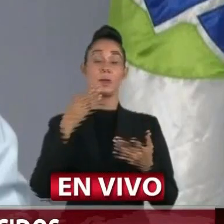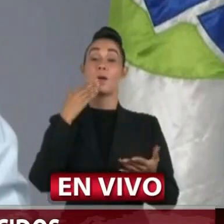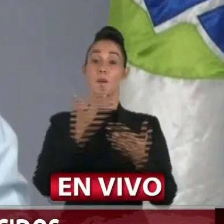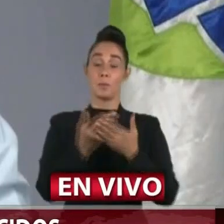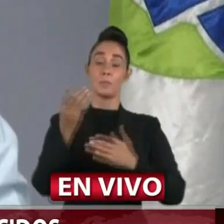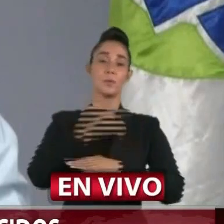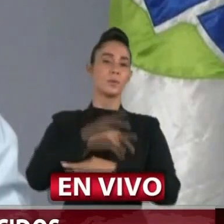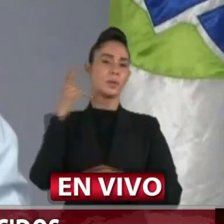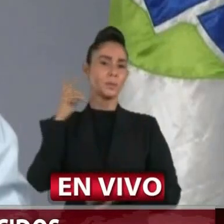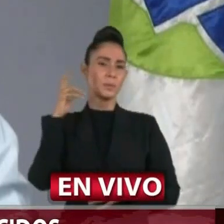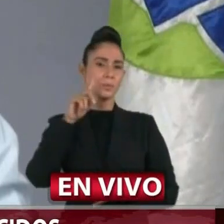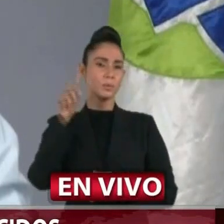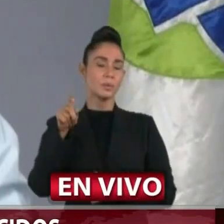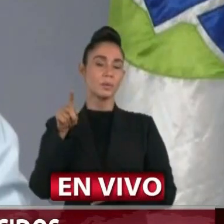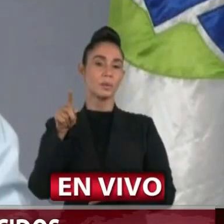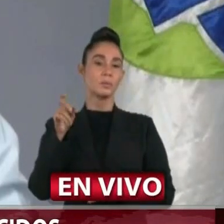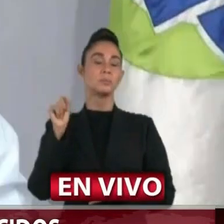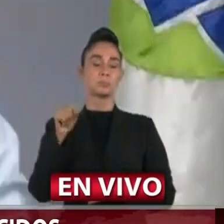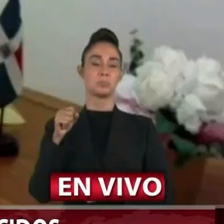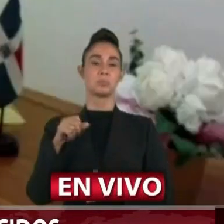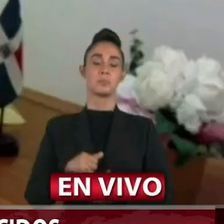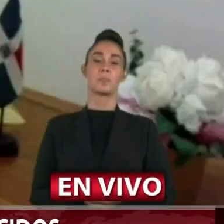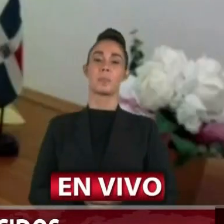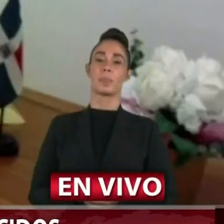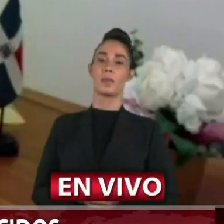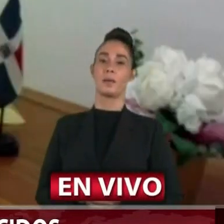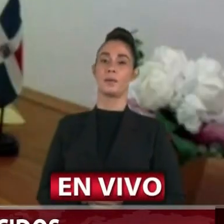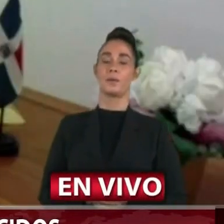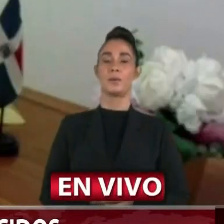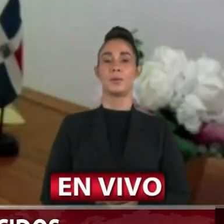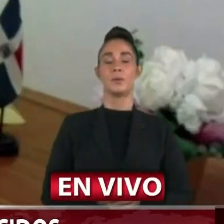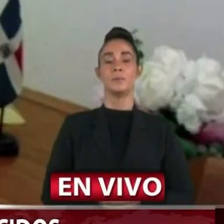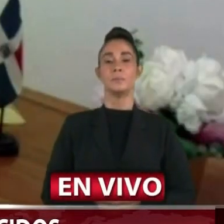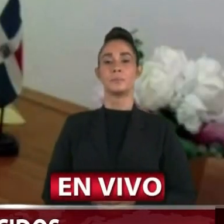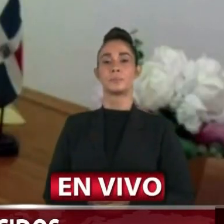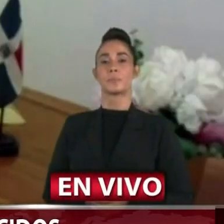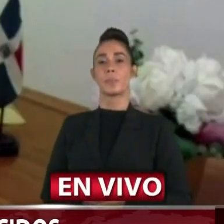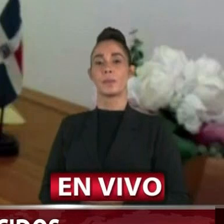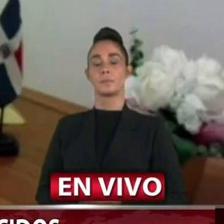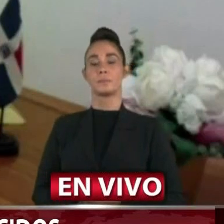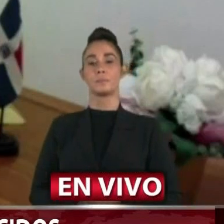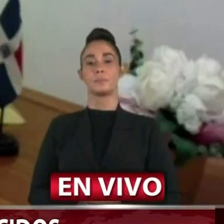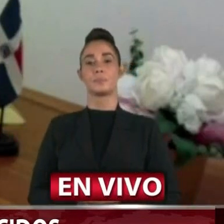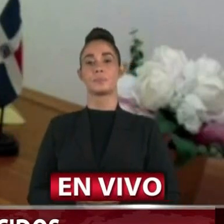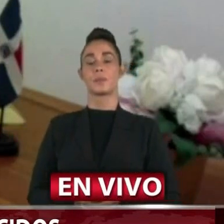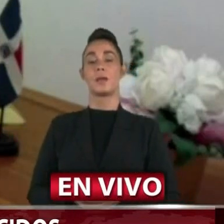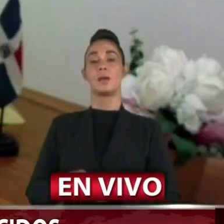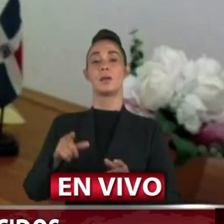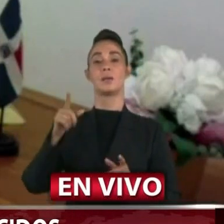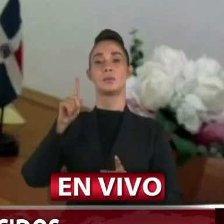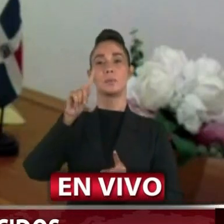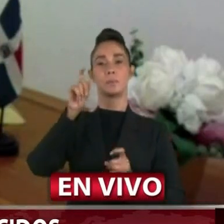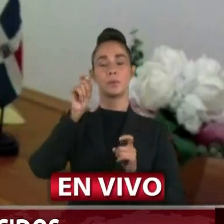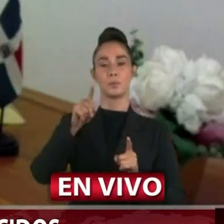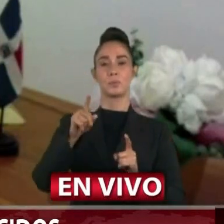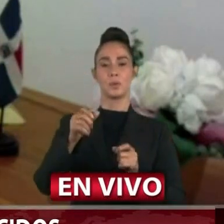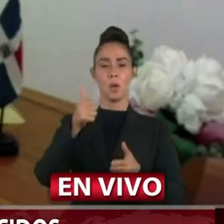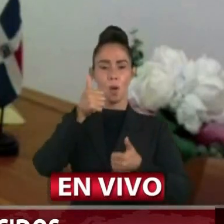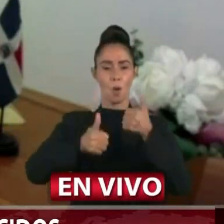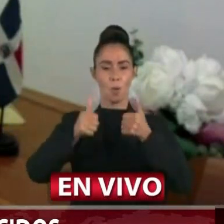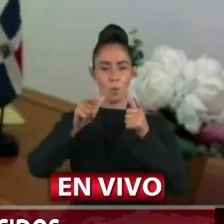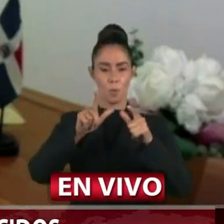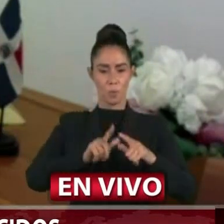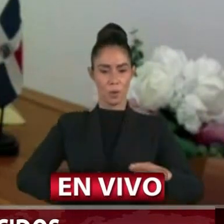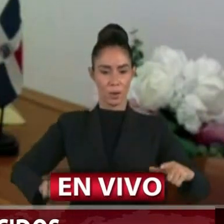Buenos días, ¿me escuchan? Sí. Bien, yo quisiera saber, por favor, ¿cuáles son los nuevos sectores del Gran Santo Domingo donde